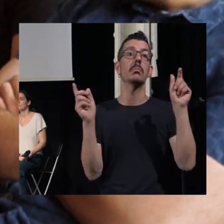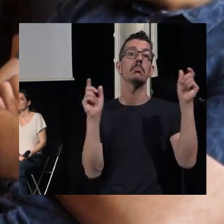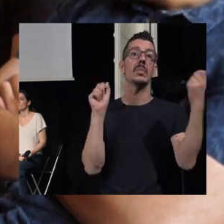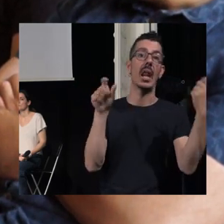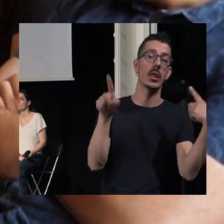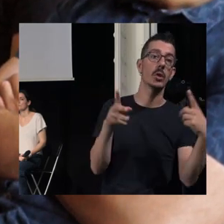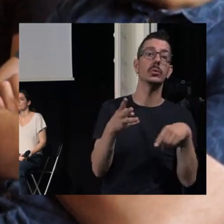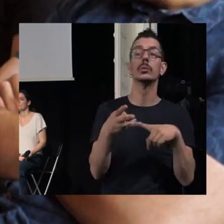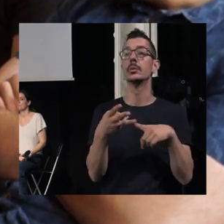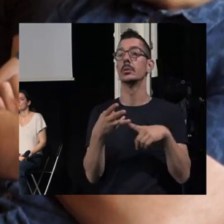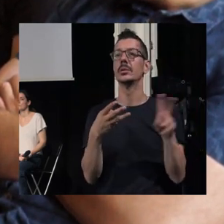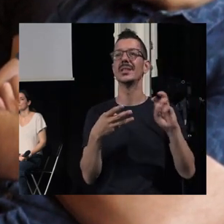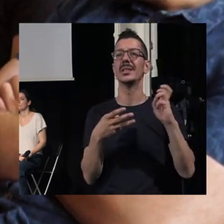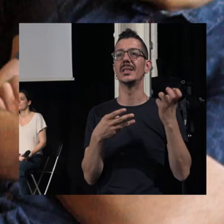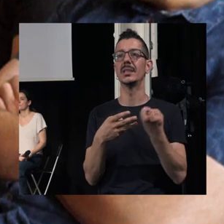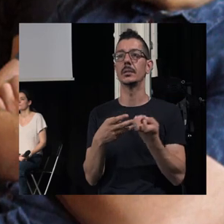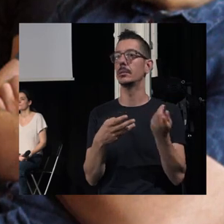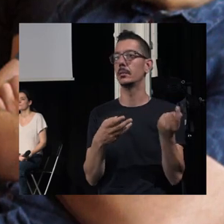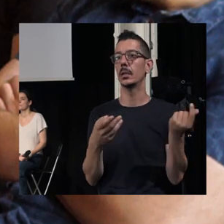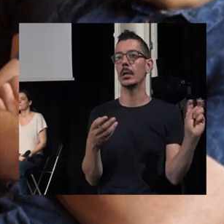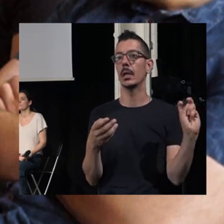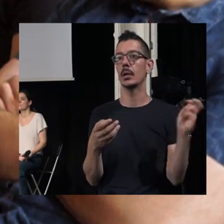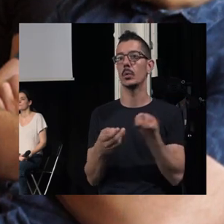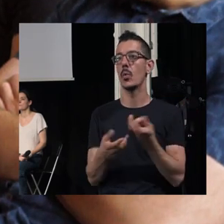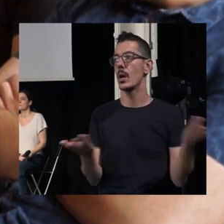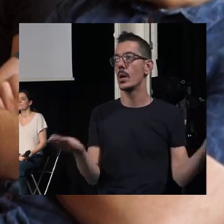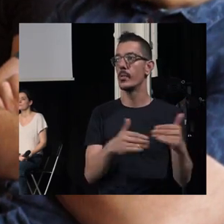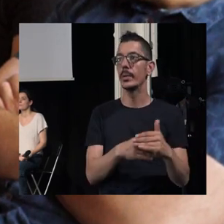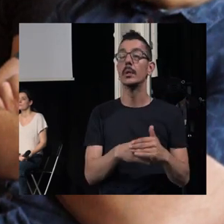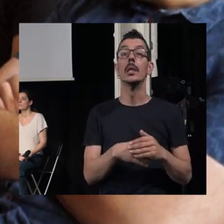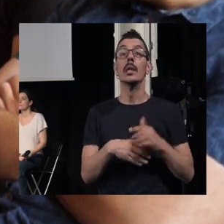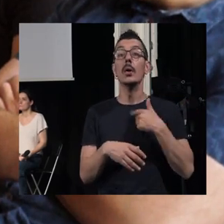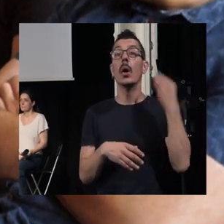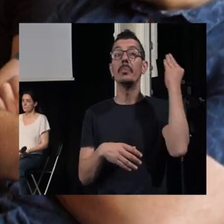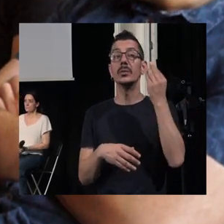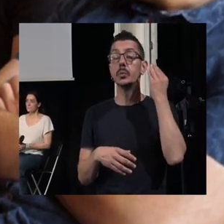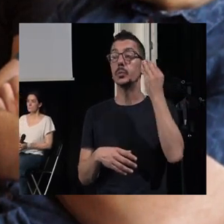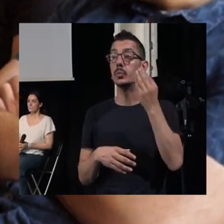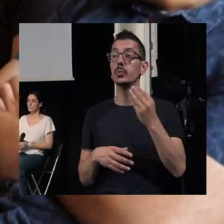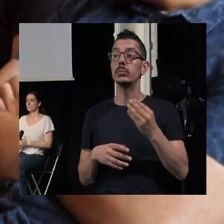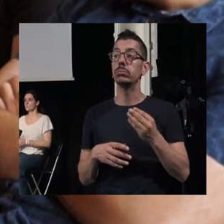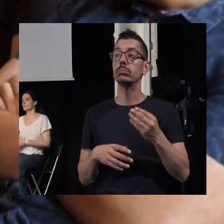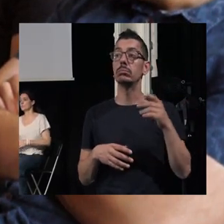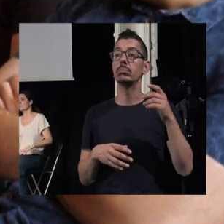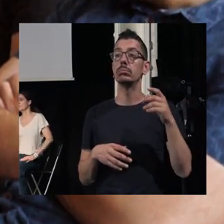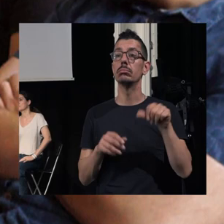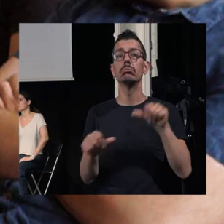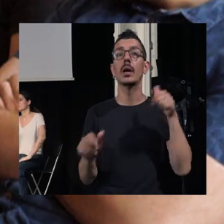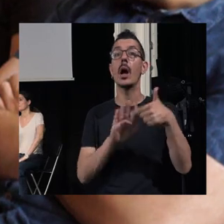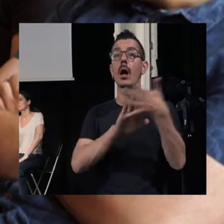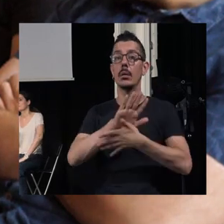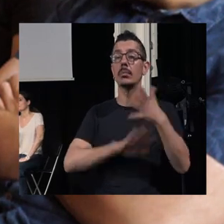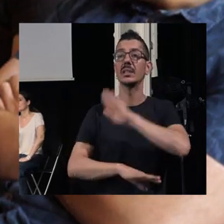migración, etc, etc, etc. Y yo creo que se ha hablado mucho aquí de lo que